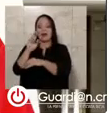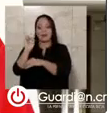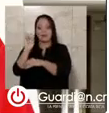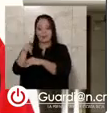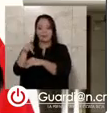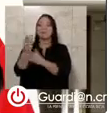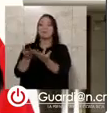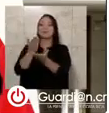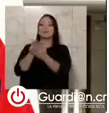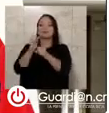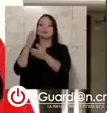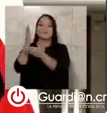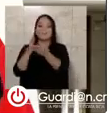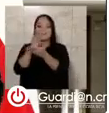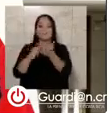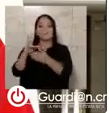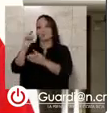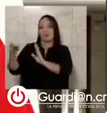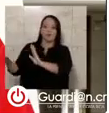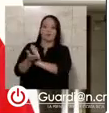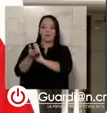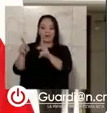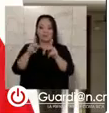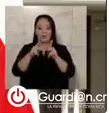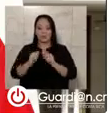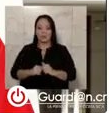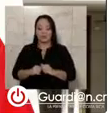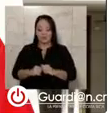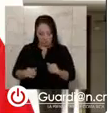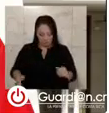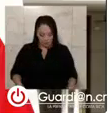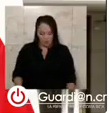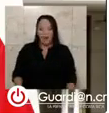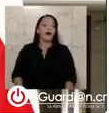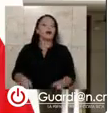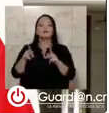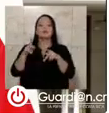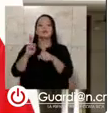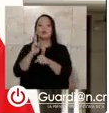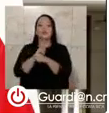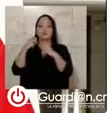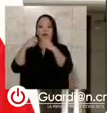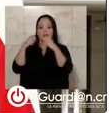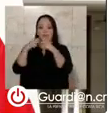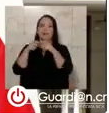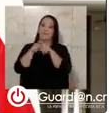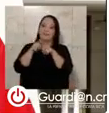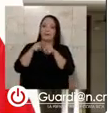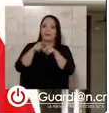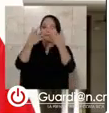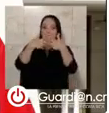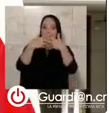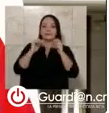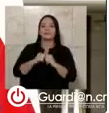lo hiciéramos en tractos para no golpear a los consumidores y a las empresas. Ahora, a pesar de eso,